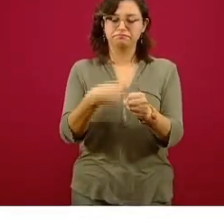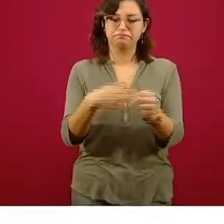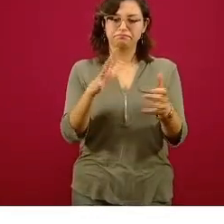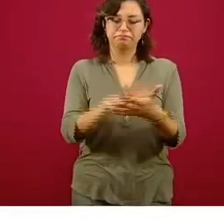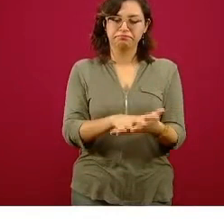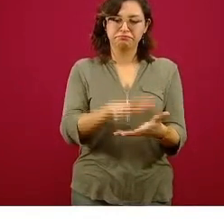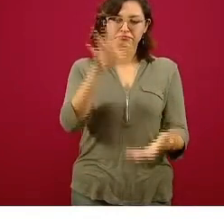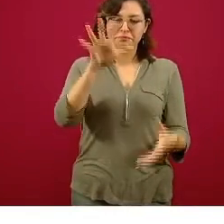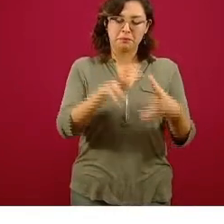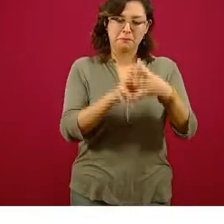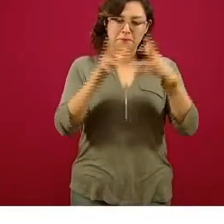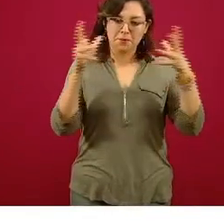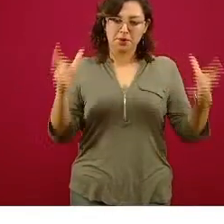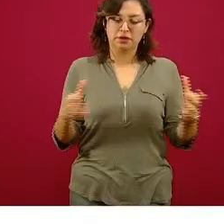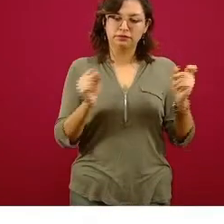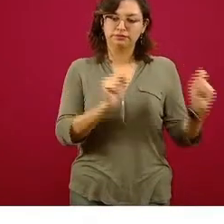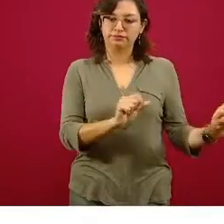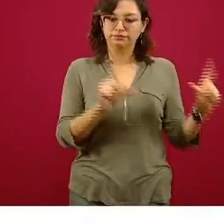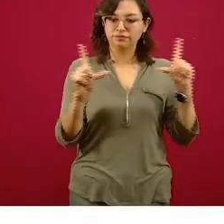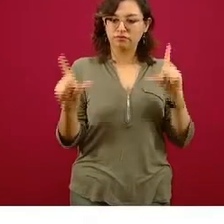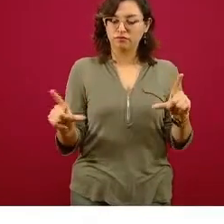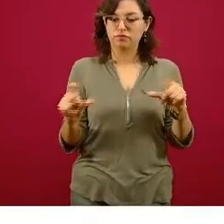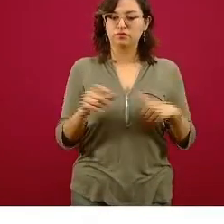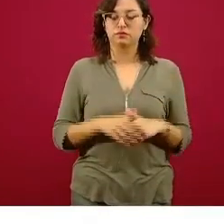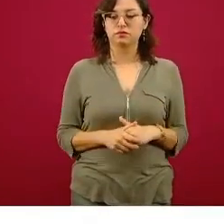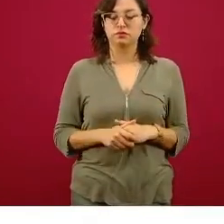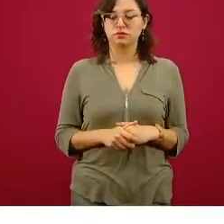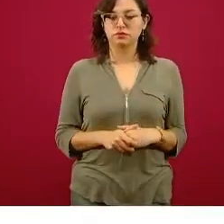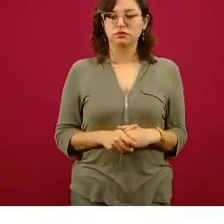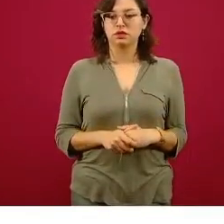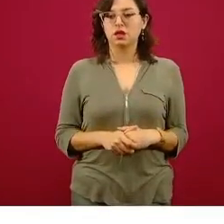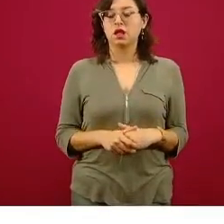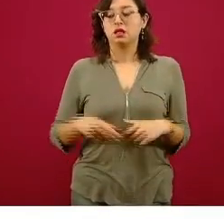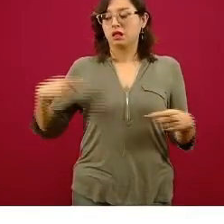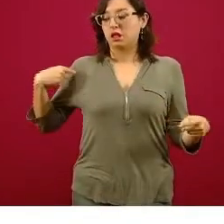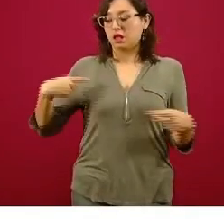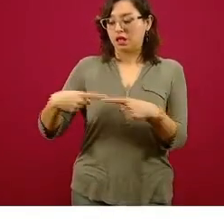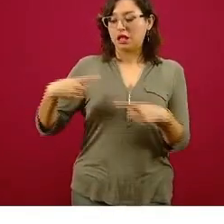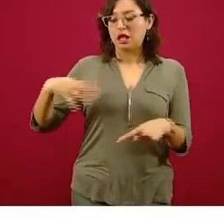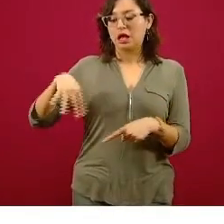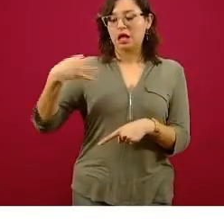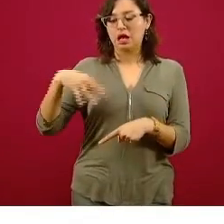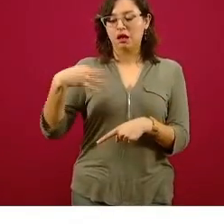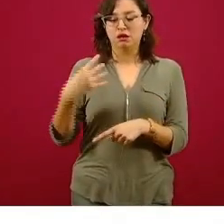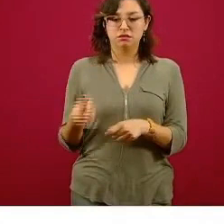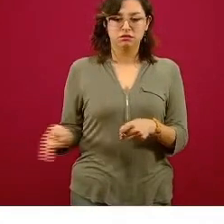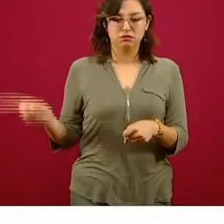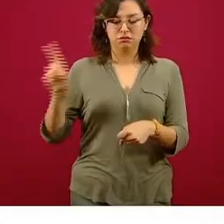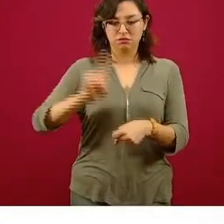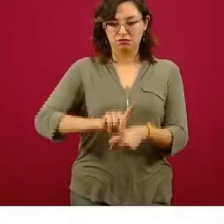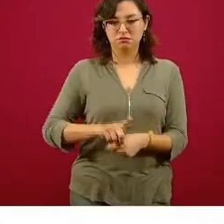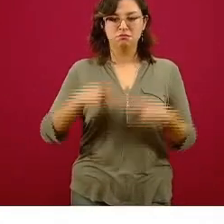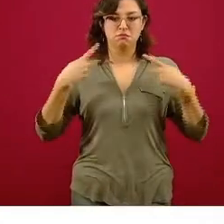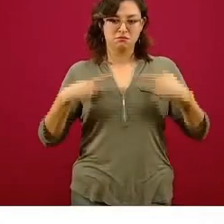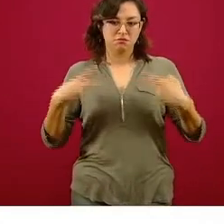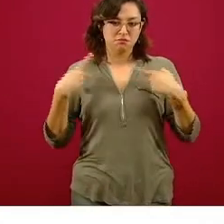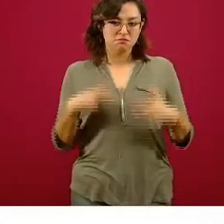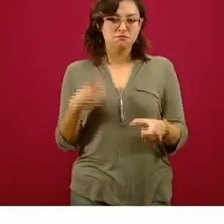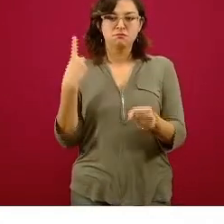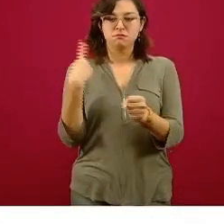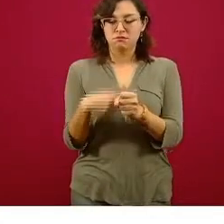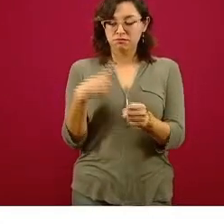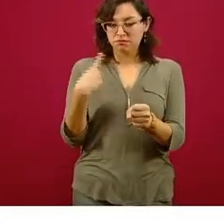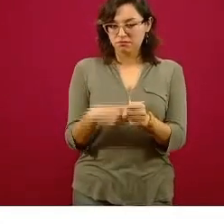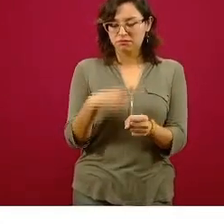la siguiente diapositiva, es la distribución de la carga activa de las últimas personas que han iniciado con signos y síntomas en los